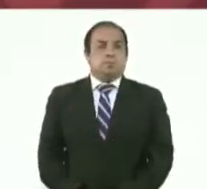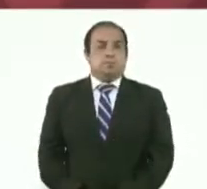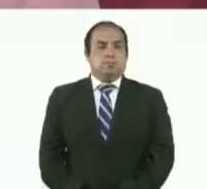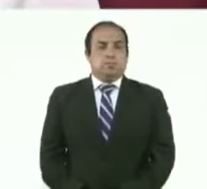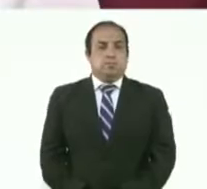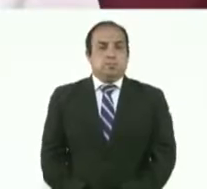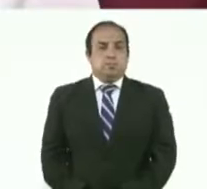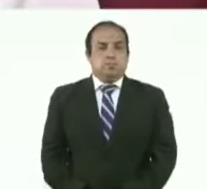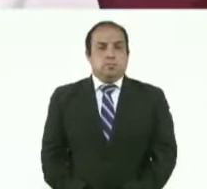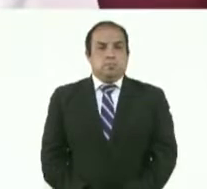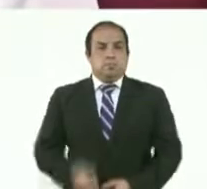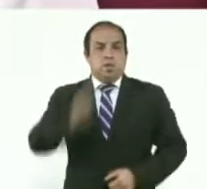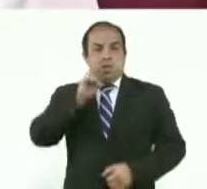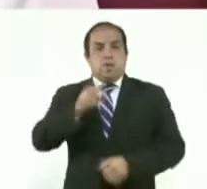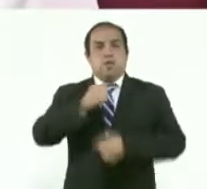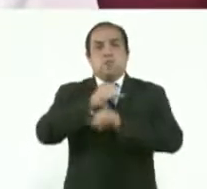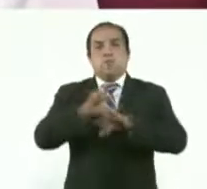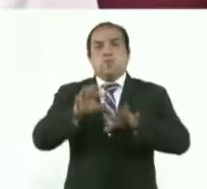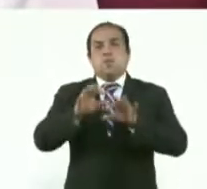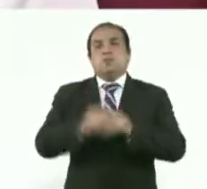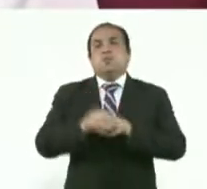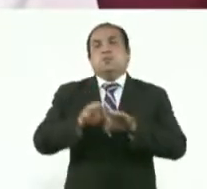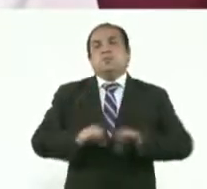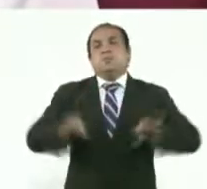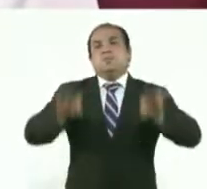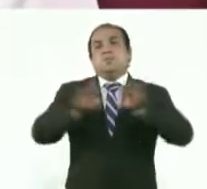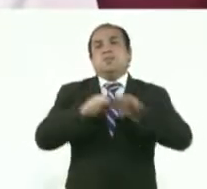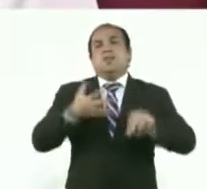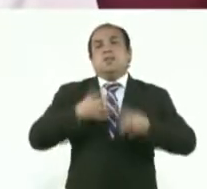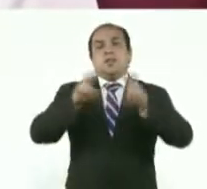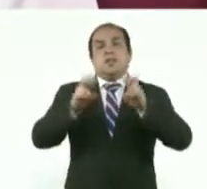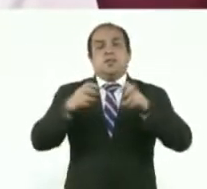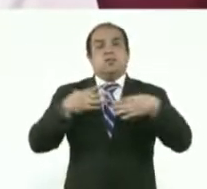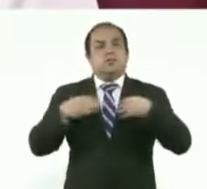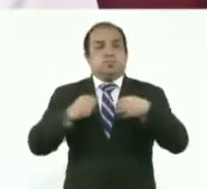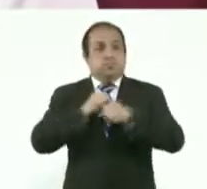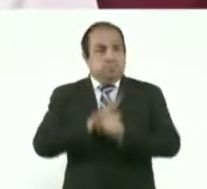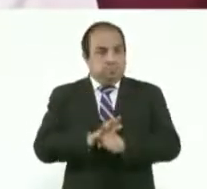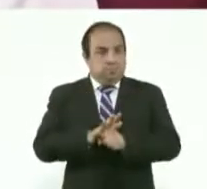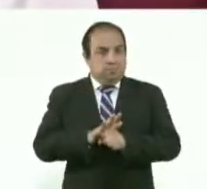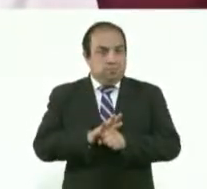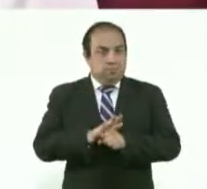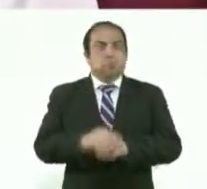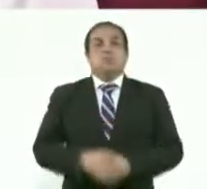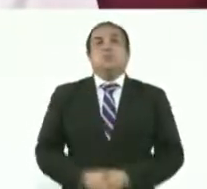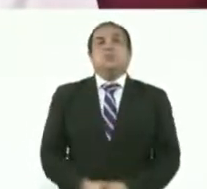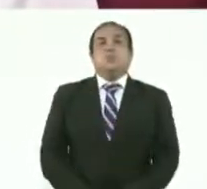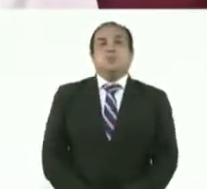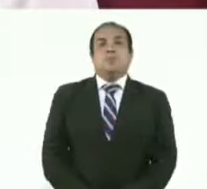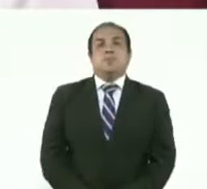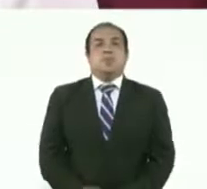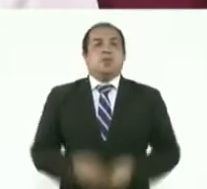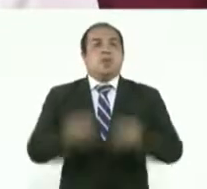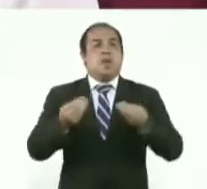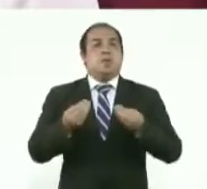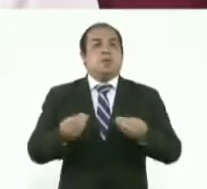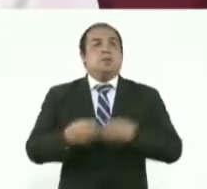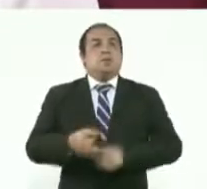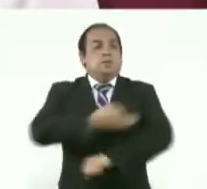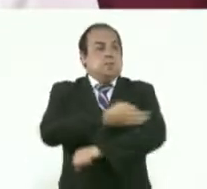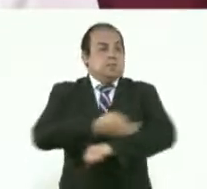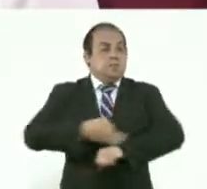datos favorables que tenemos en materia de pandemia. Pues muchas